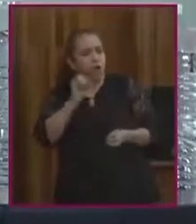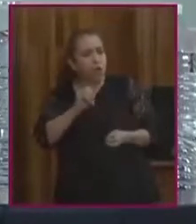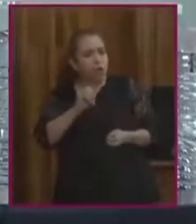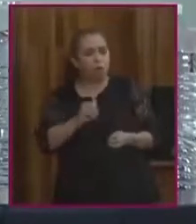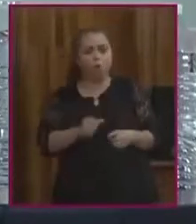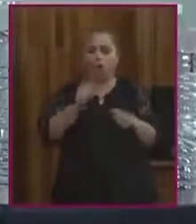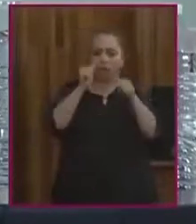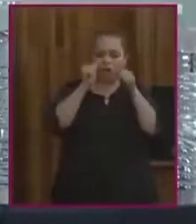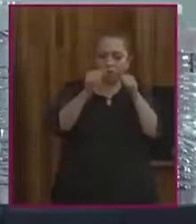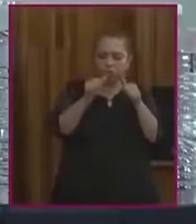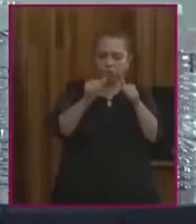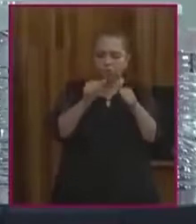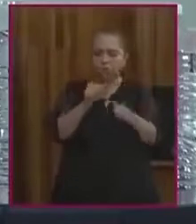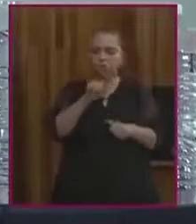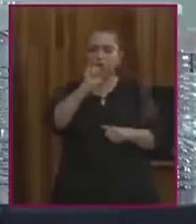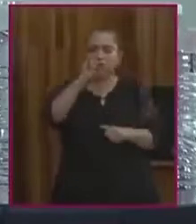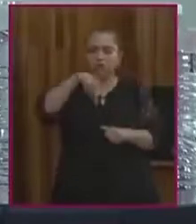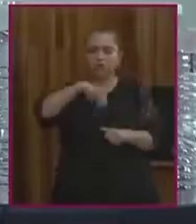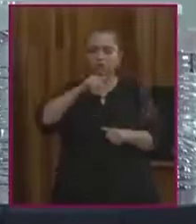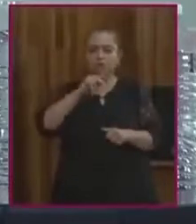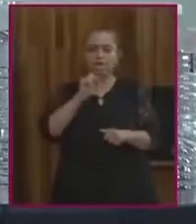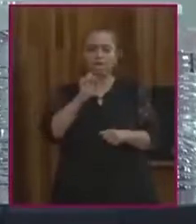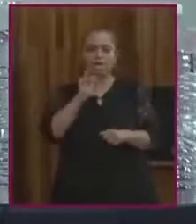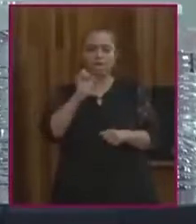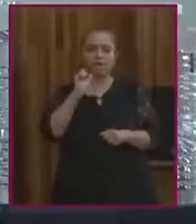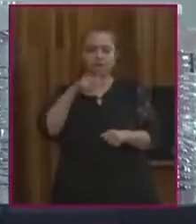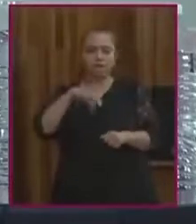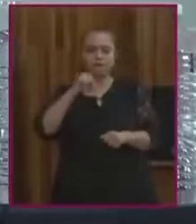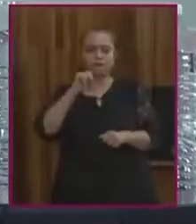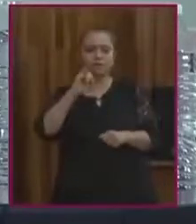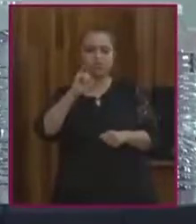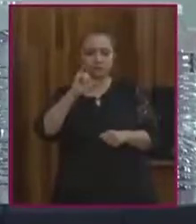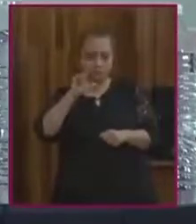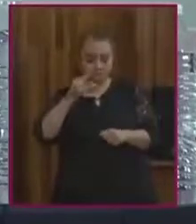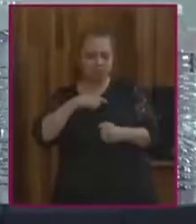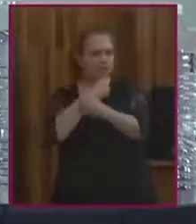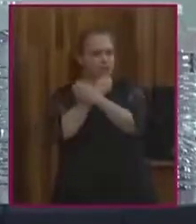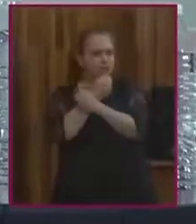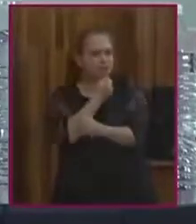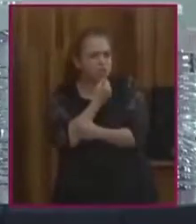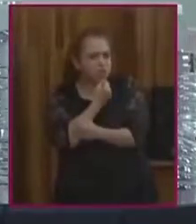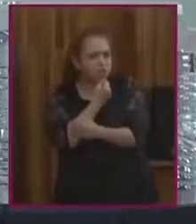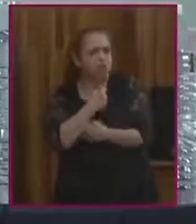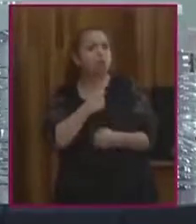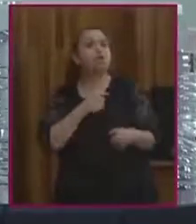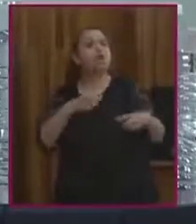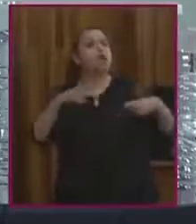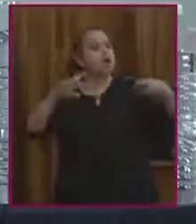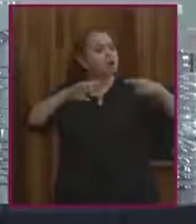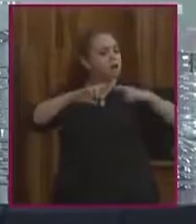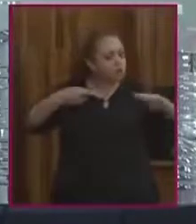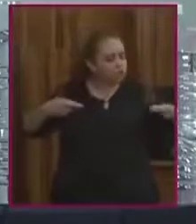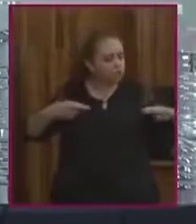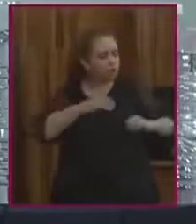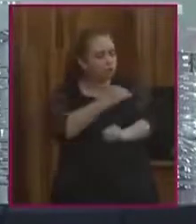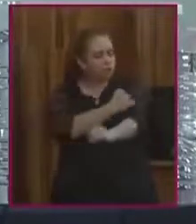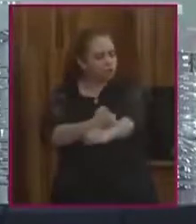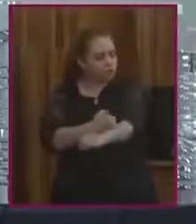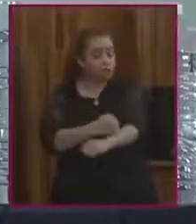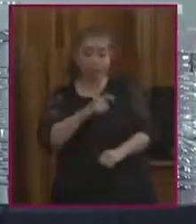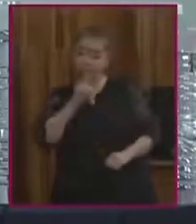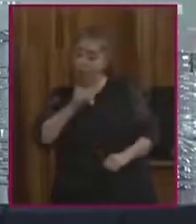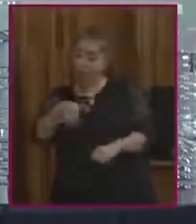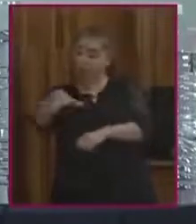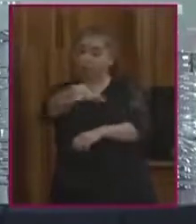como pues la población que tenemos que atender con las familias. Entonces, en este campo de